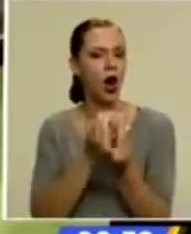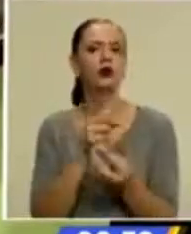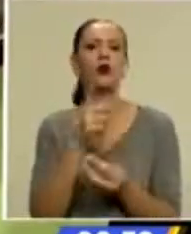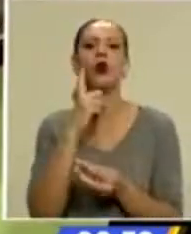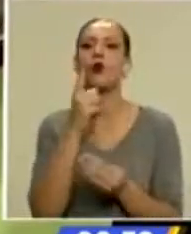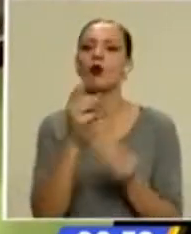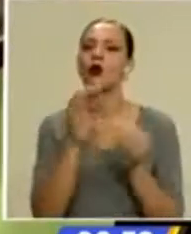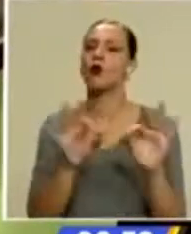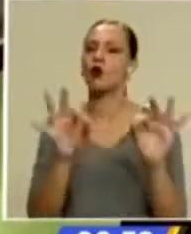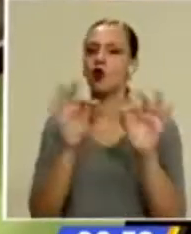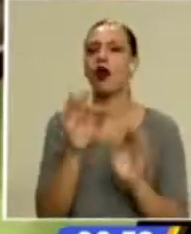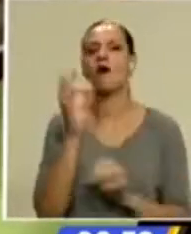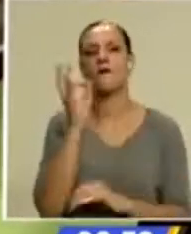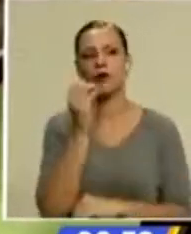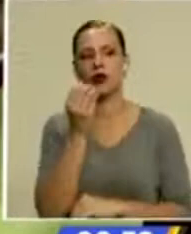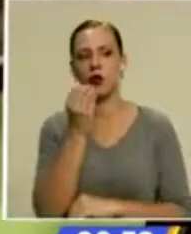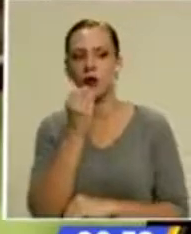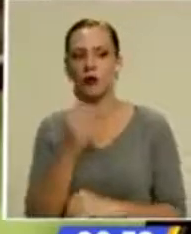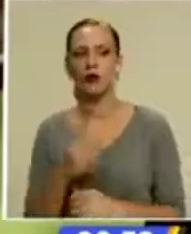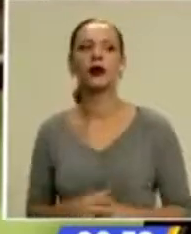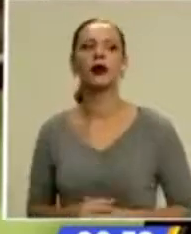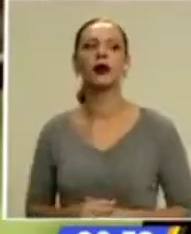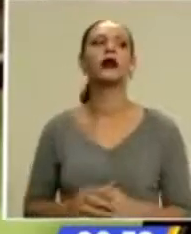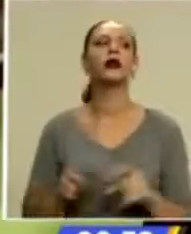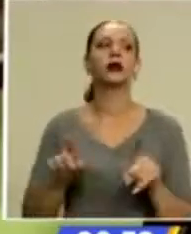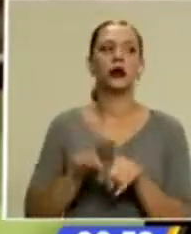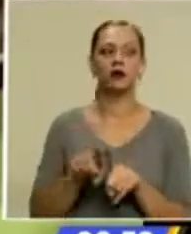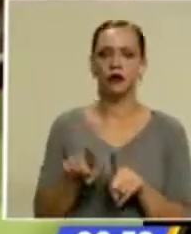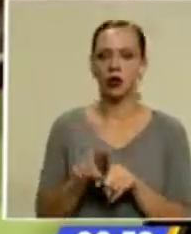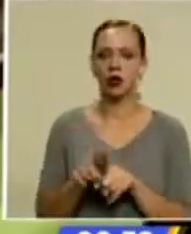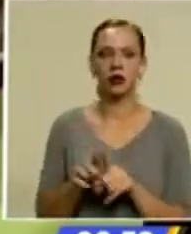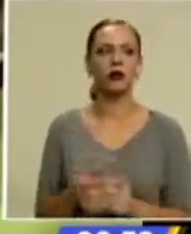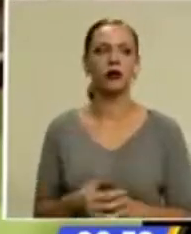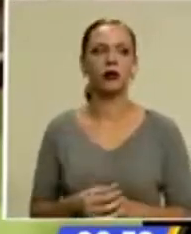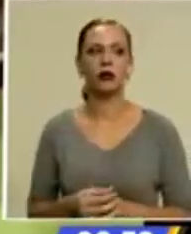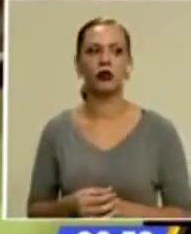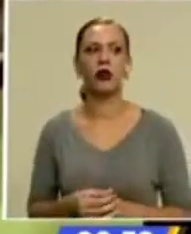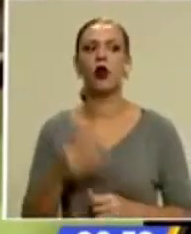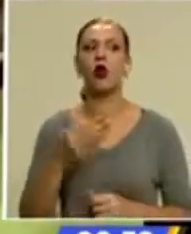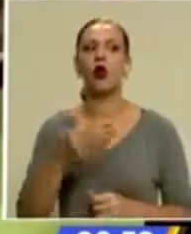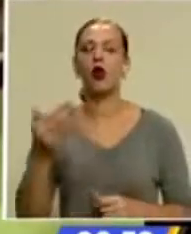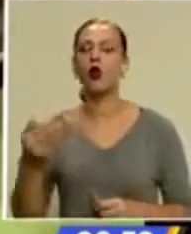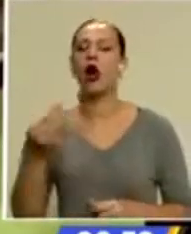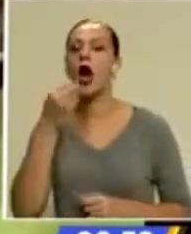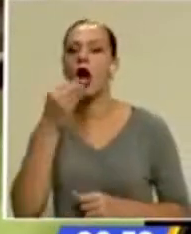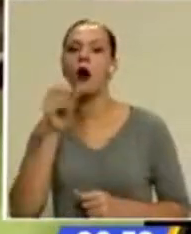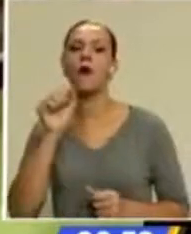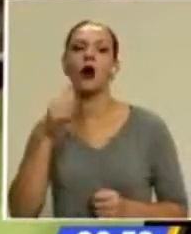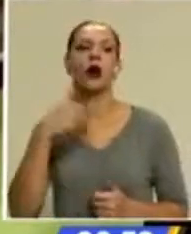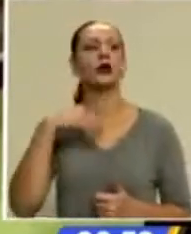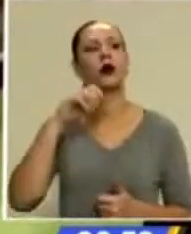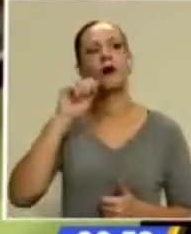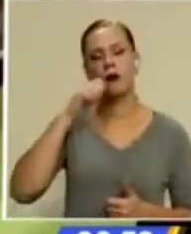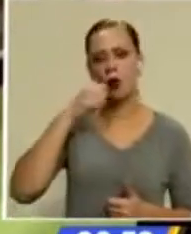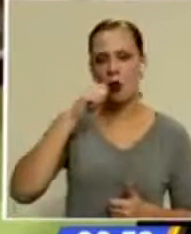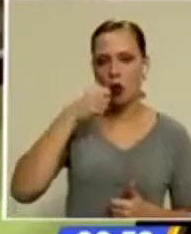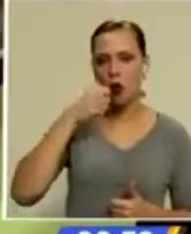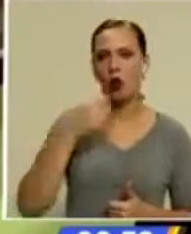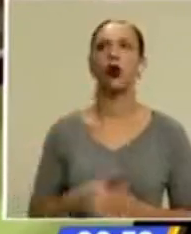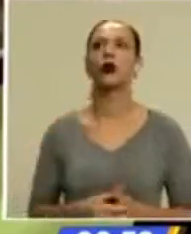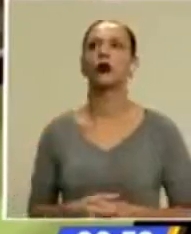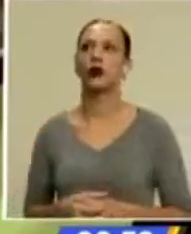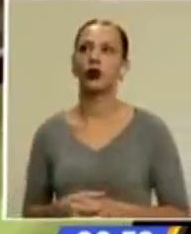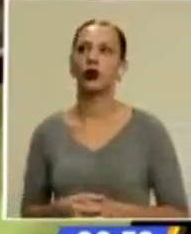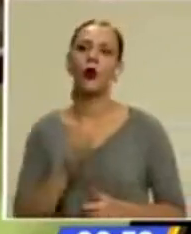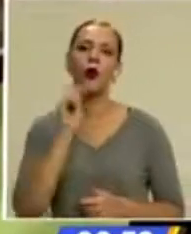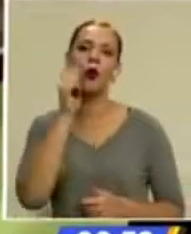muy importantes de consumirlas. También en los productos de origen animal puede haber pollo. Ay,